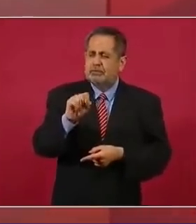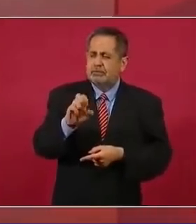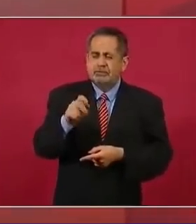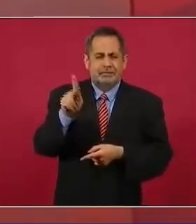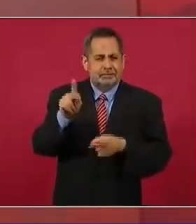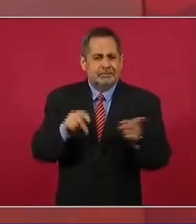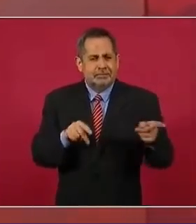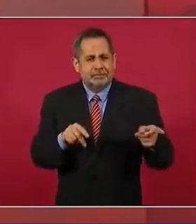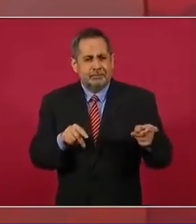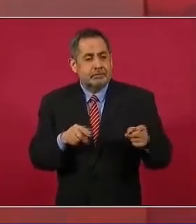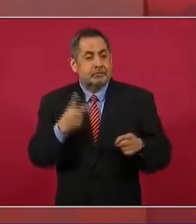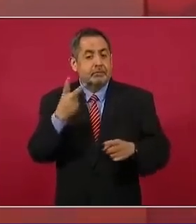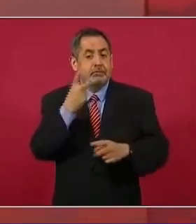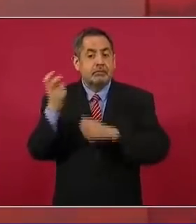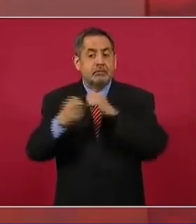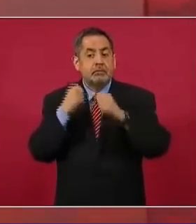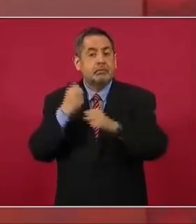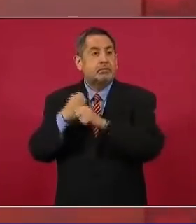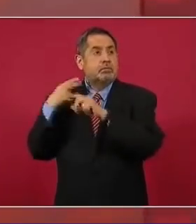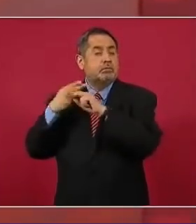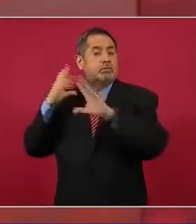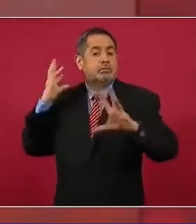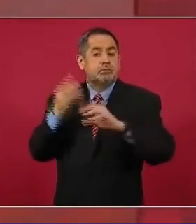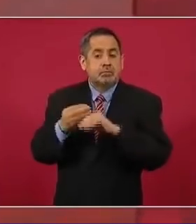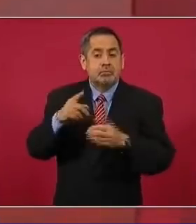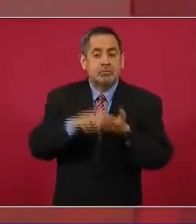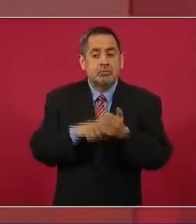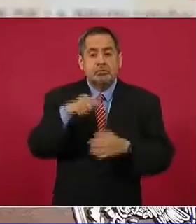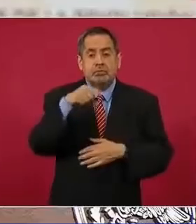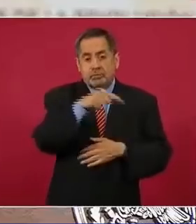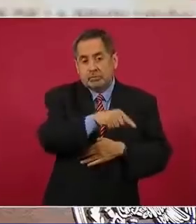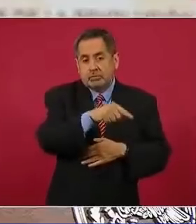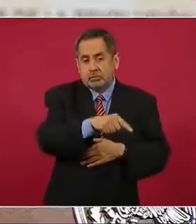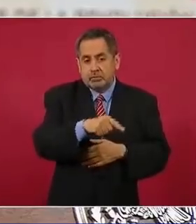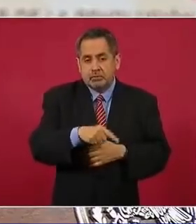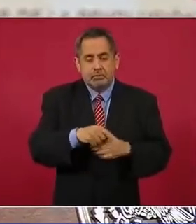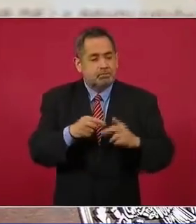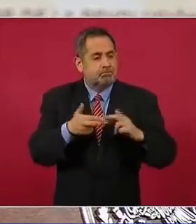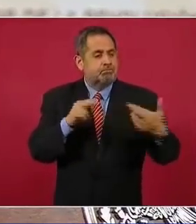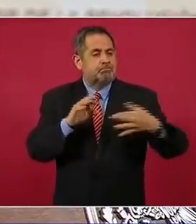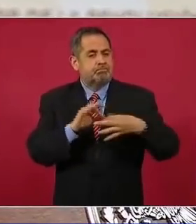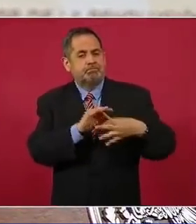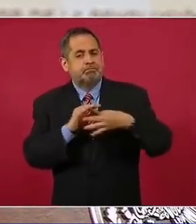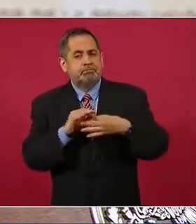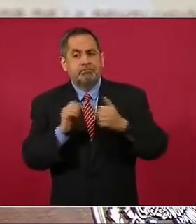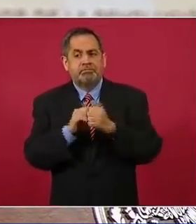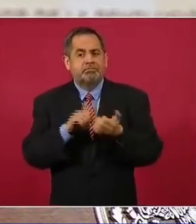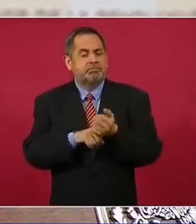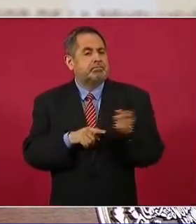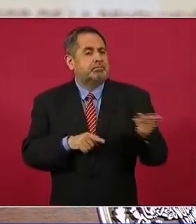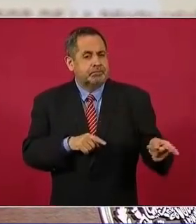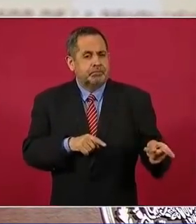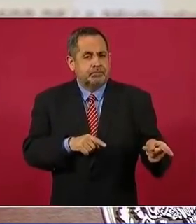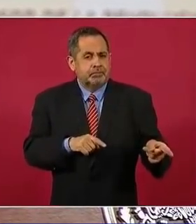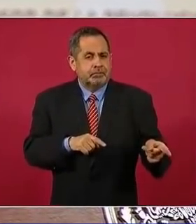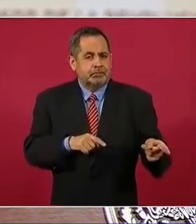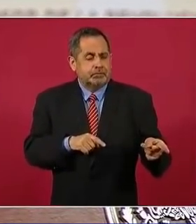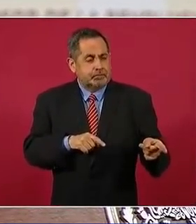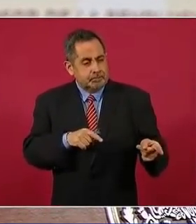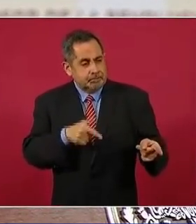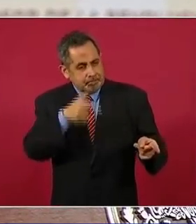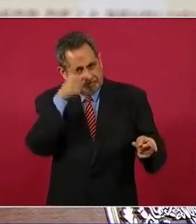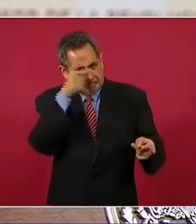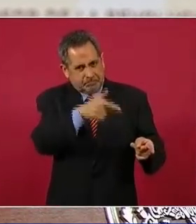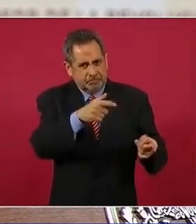Se van a cumplir 200 años de que comenzamos con la relación o el reconocimiento